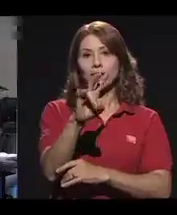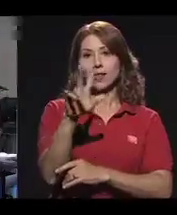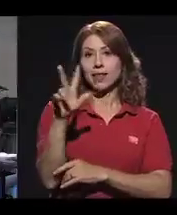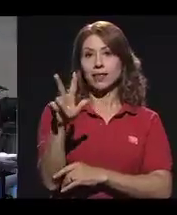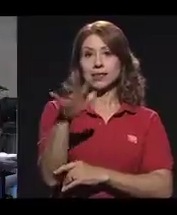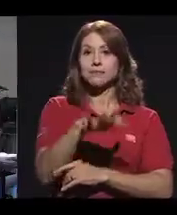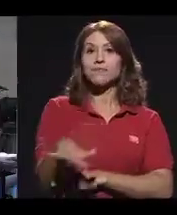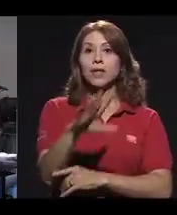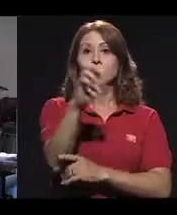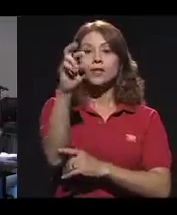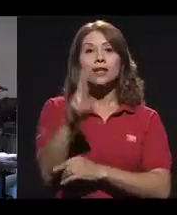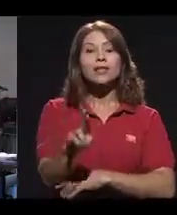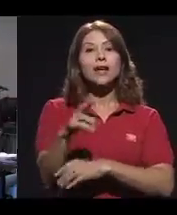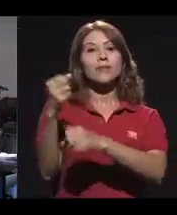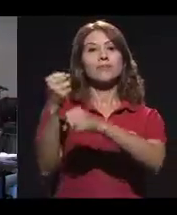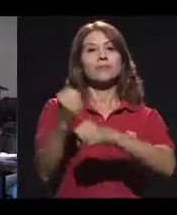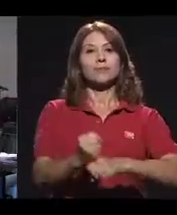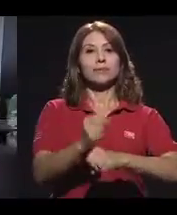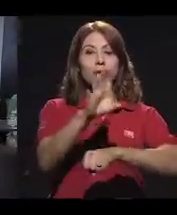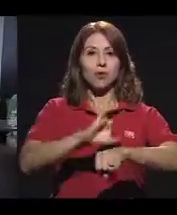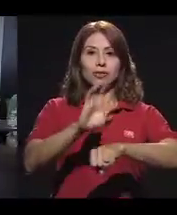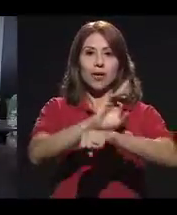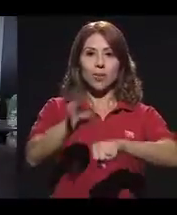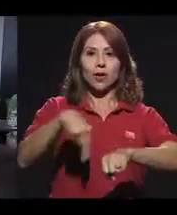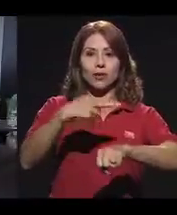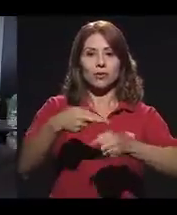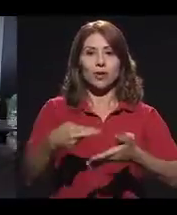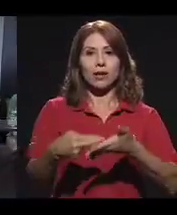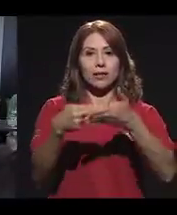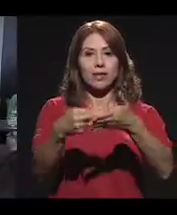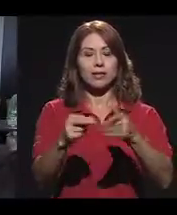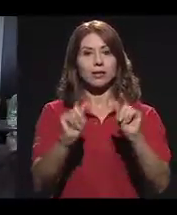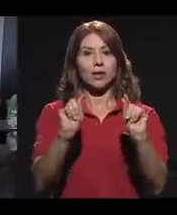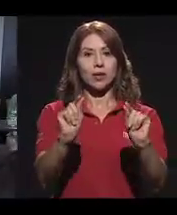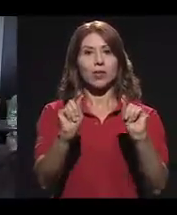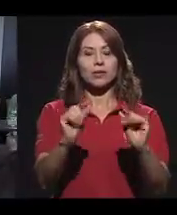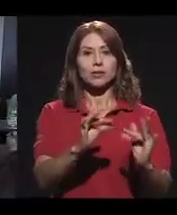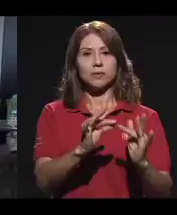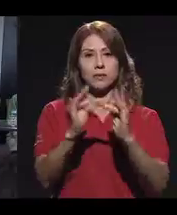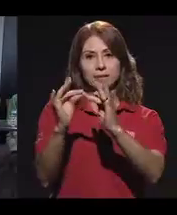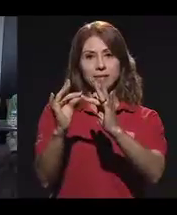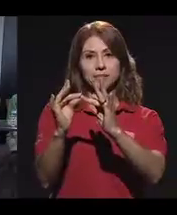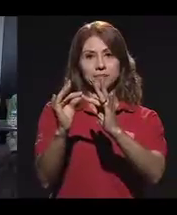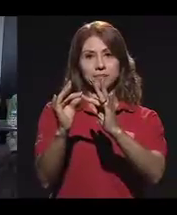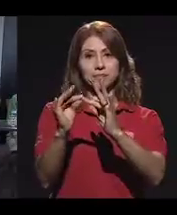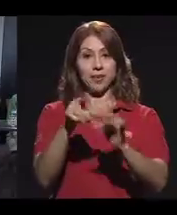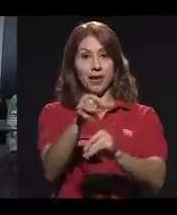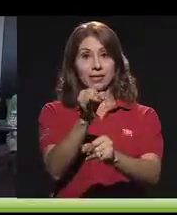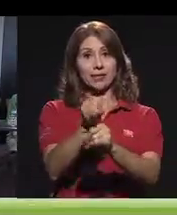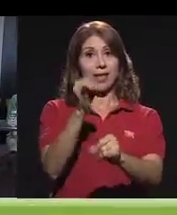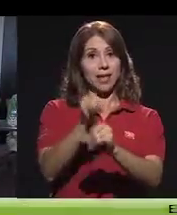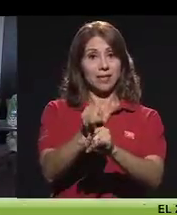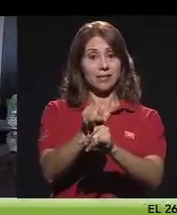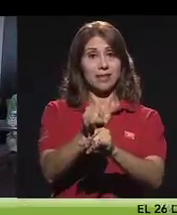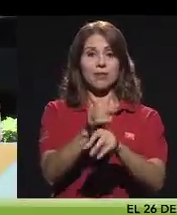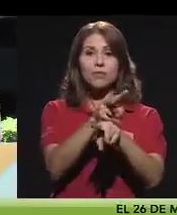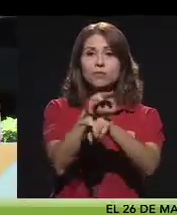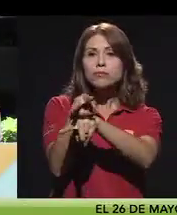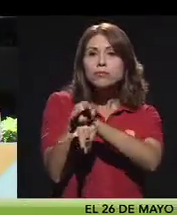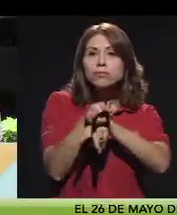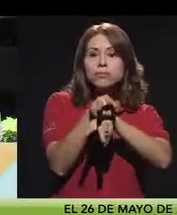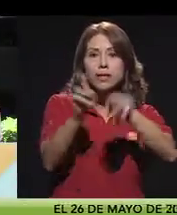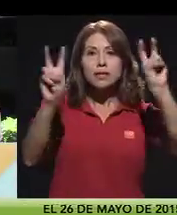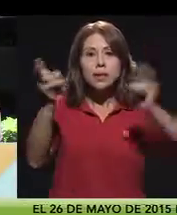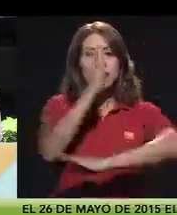se fundó en Costa Rica el Consejo Nacional de Rehabilitación y Educación Especial. Este ente fue el rector en el